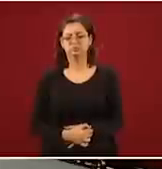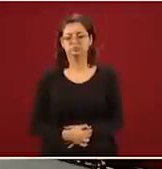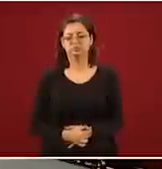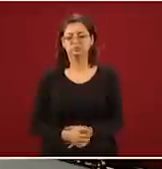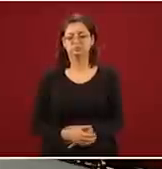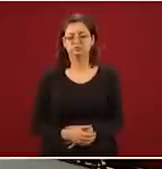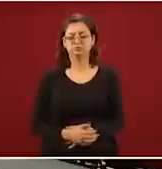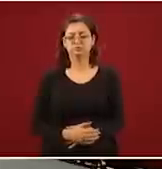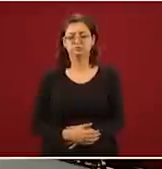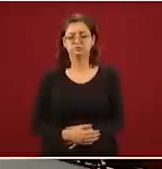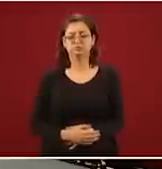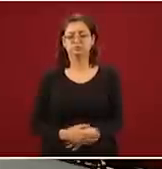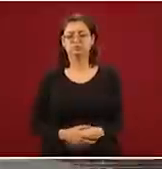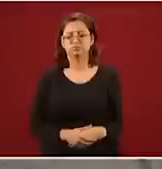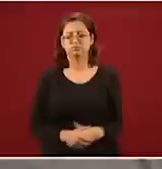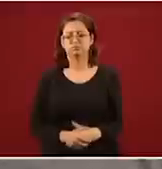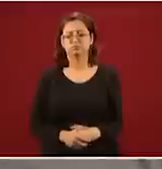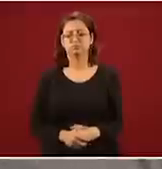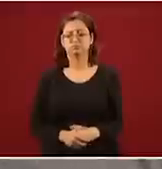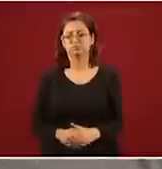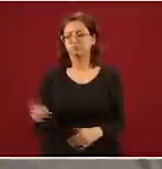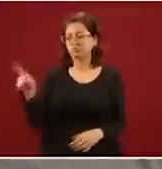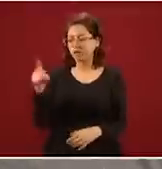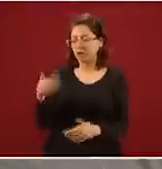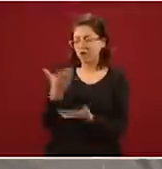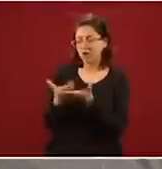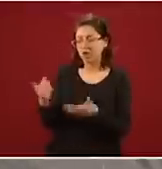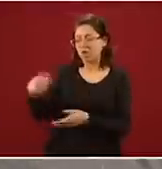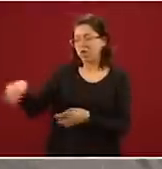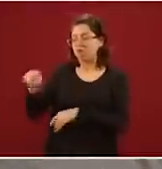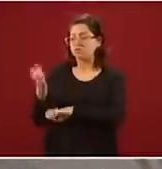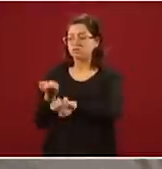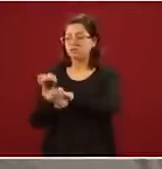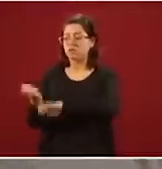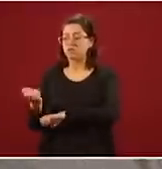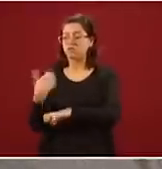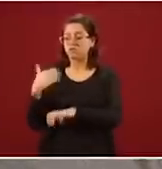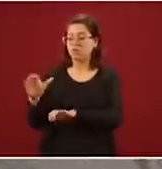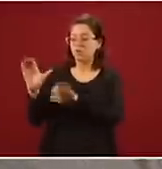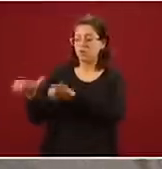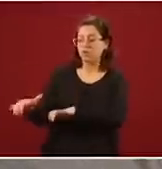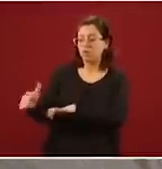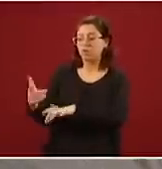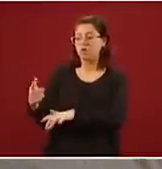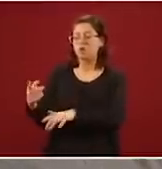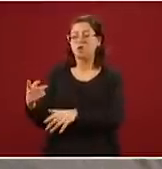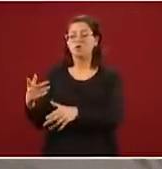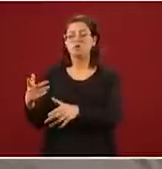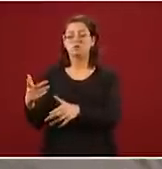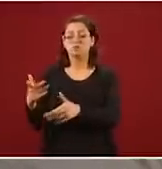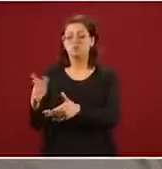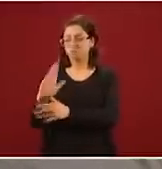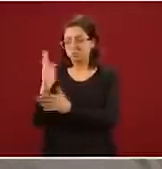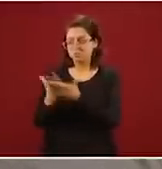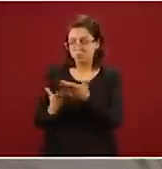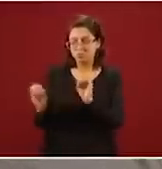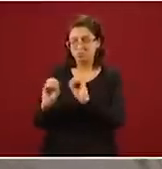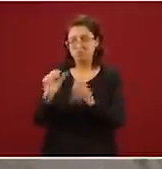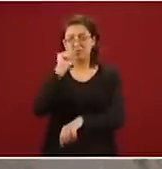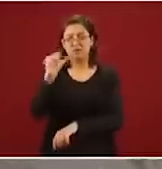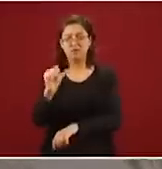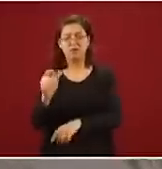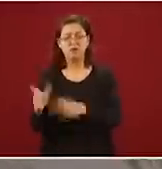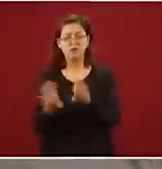a más gente, a la que llegue solo con su credencial? Si no se adhieren y no van a tener más recursos, ¿cómo van a dar el servicio?